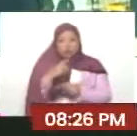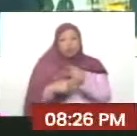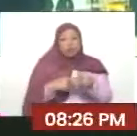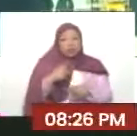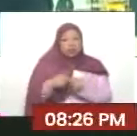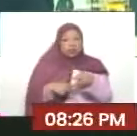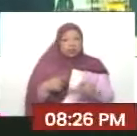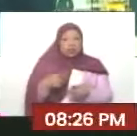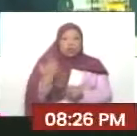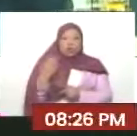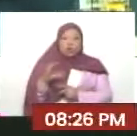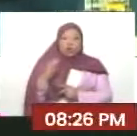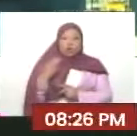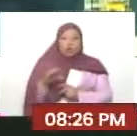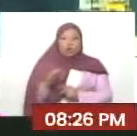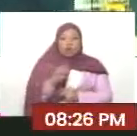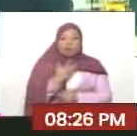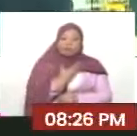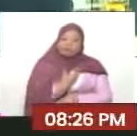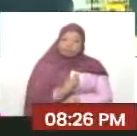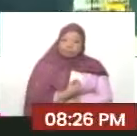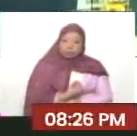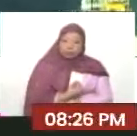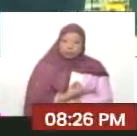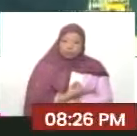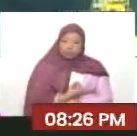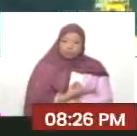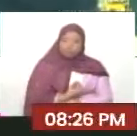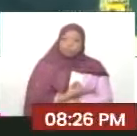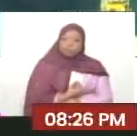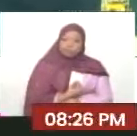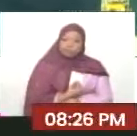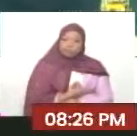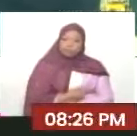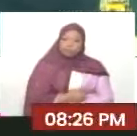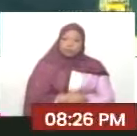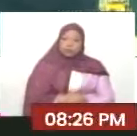producida en Colombia, lamentablemente. Lamentablemente.